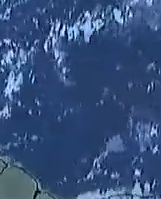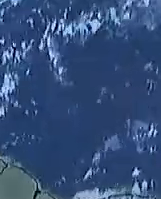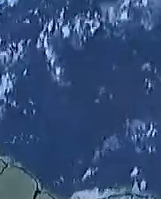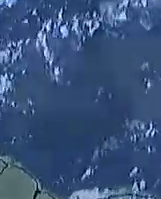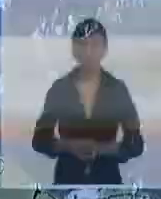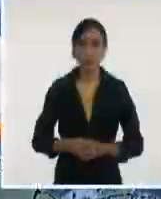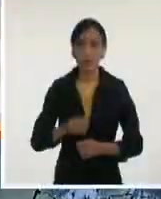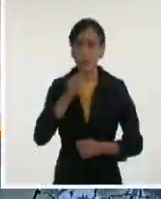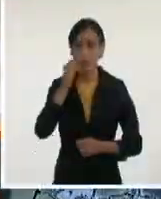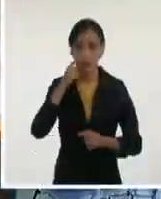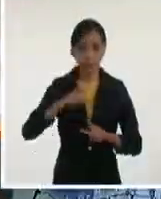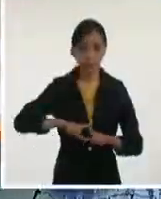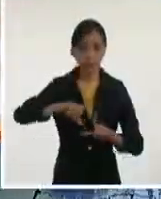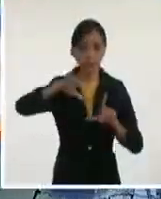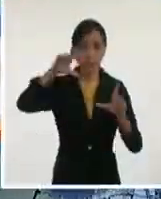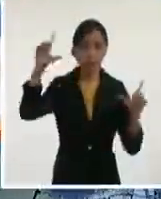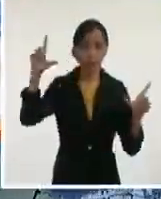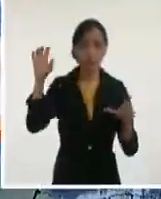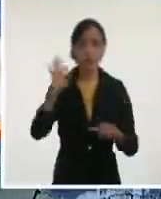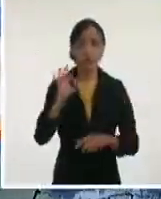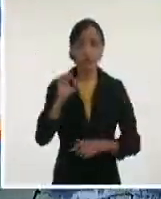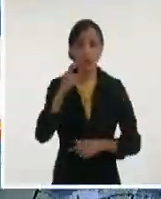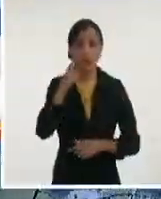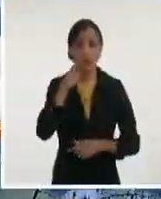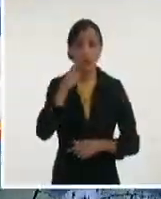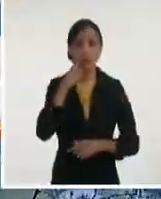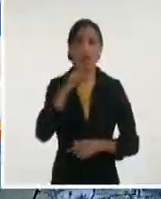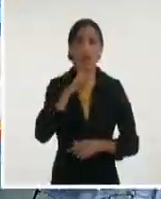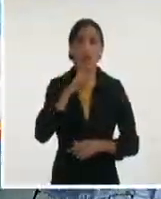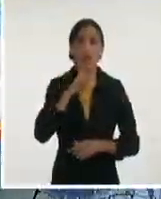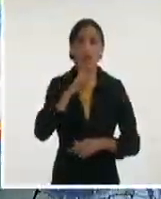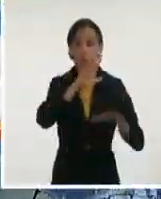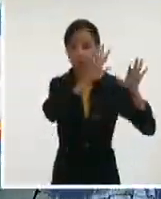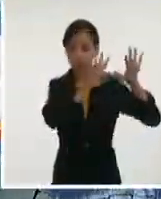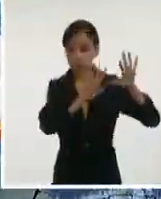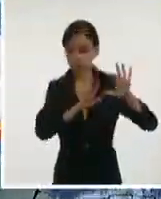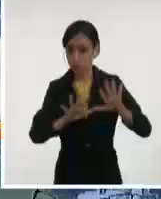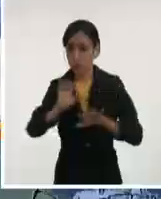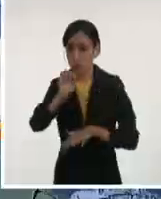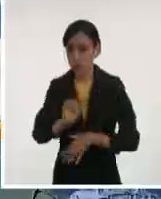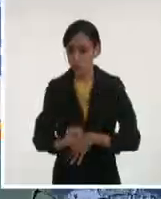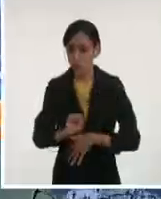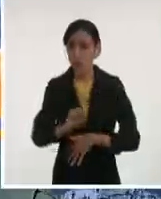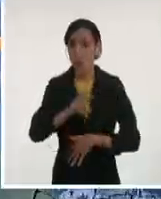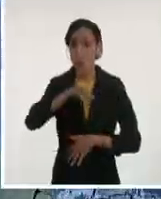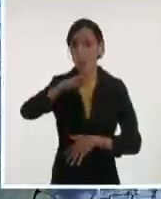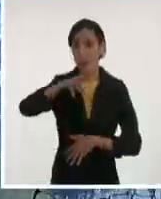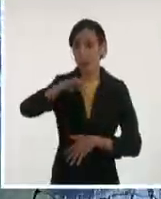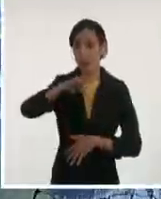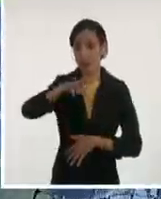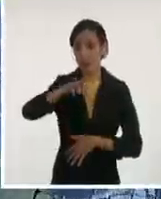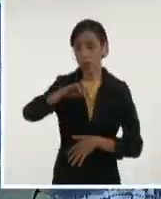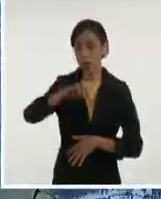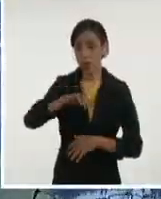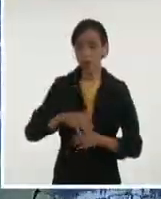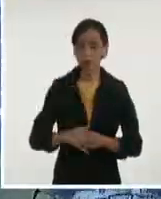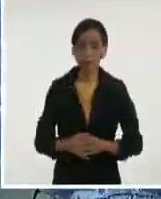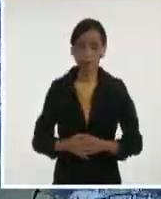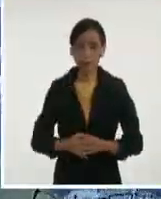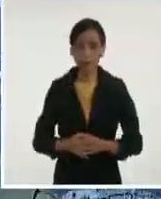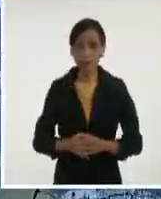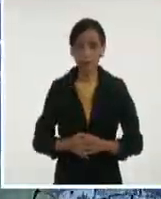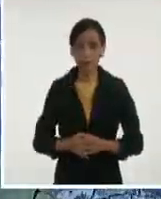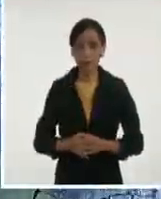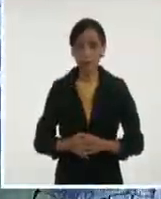deja mentir fíjense que todavía tenemos humedad sobre el extremo suroccidental de final de ríos la onda tropical ya está sobre